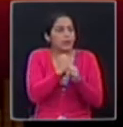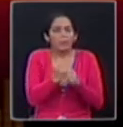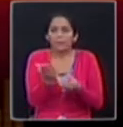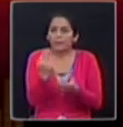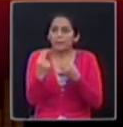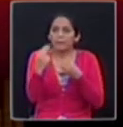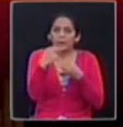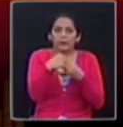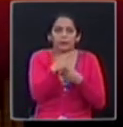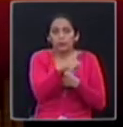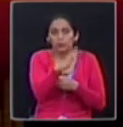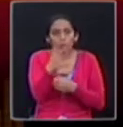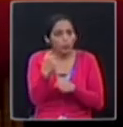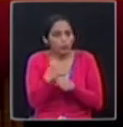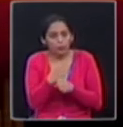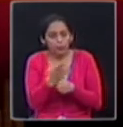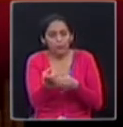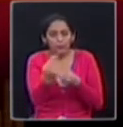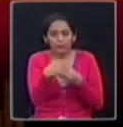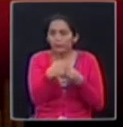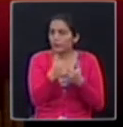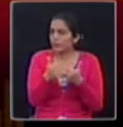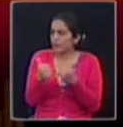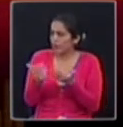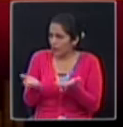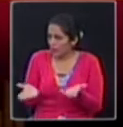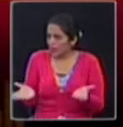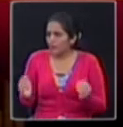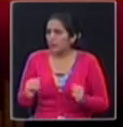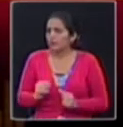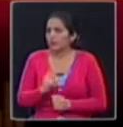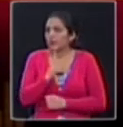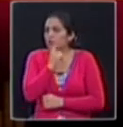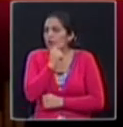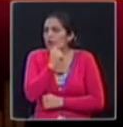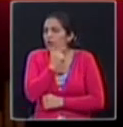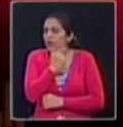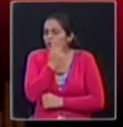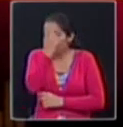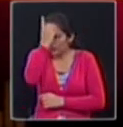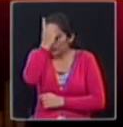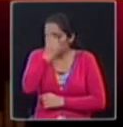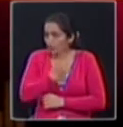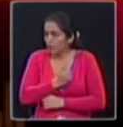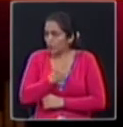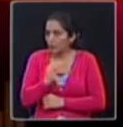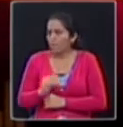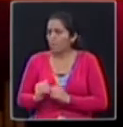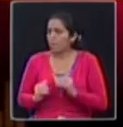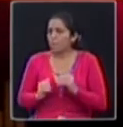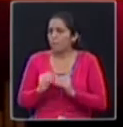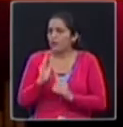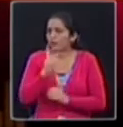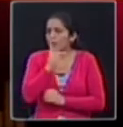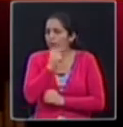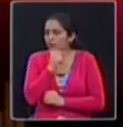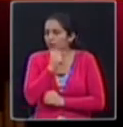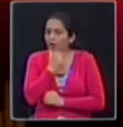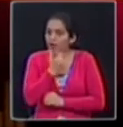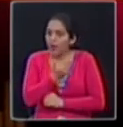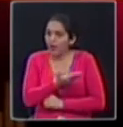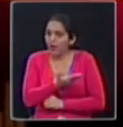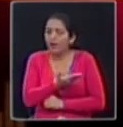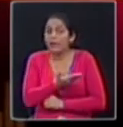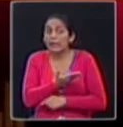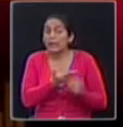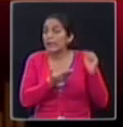están? Reconociendo que la decisión política, quien tiene la decisión final y la responsabilidad de lo mismo, tiene que asentar en la